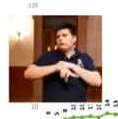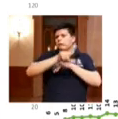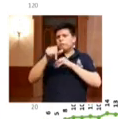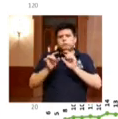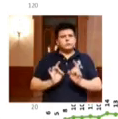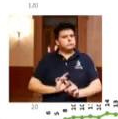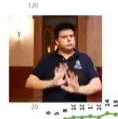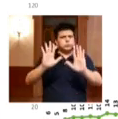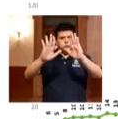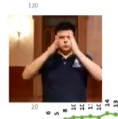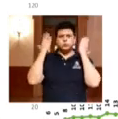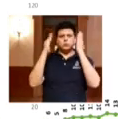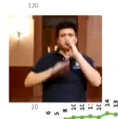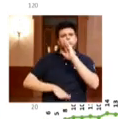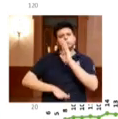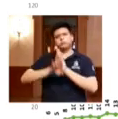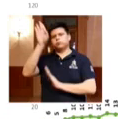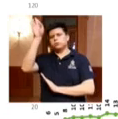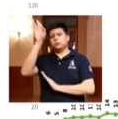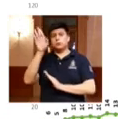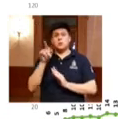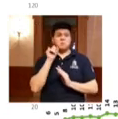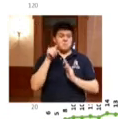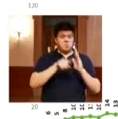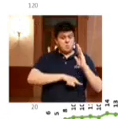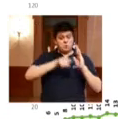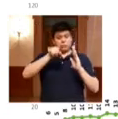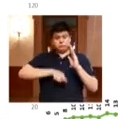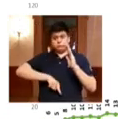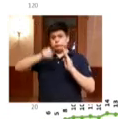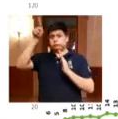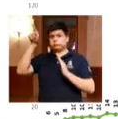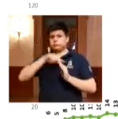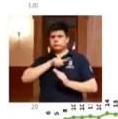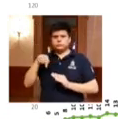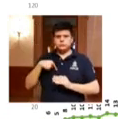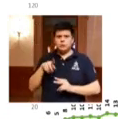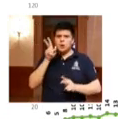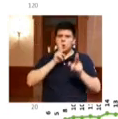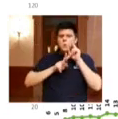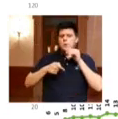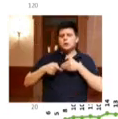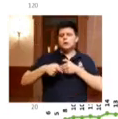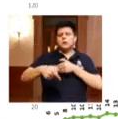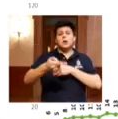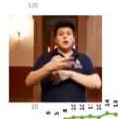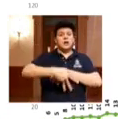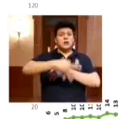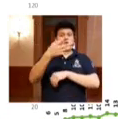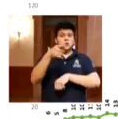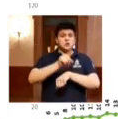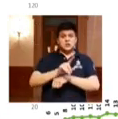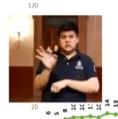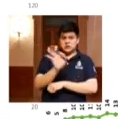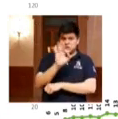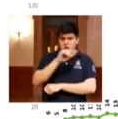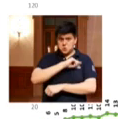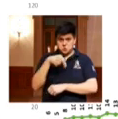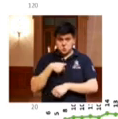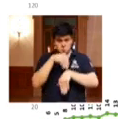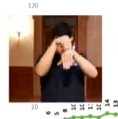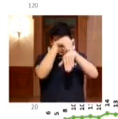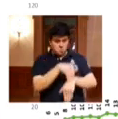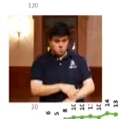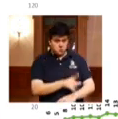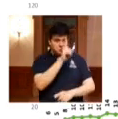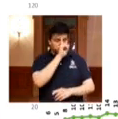retomó nuevamente. En esta curva nos vamos a dar cuenta en los siguientes 14 días si estamos nosotros realmente